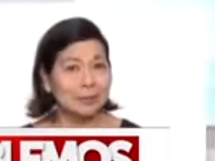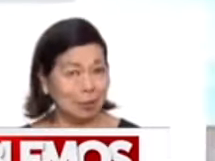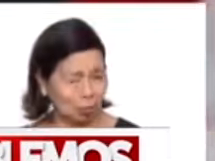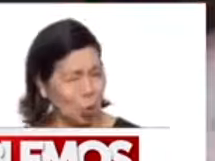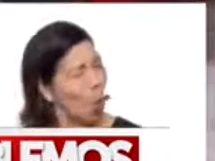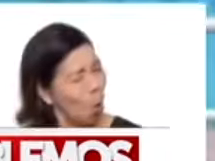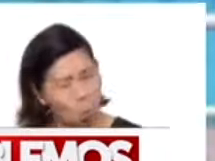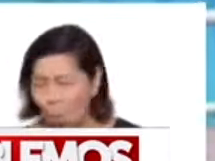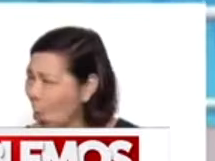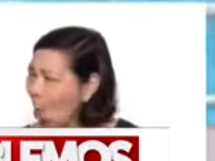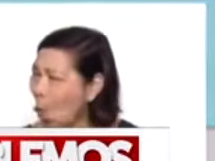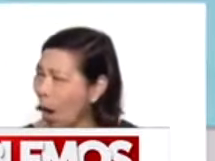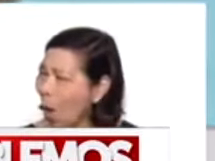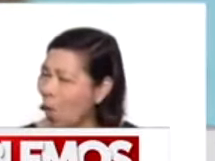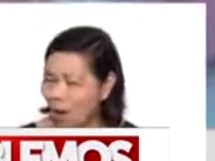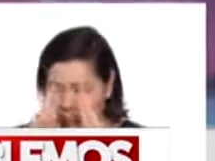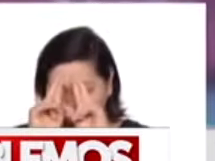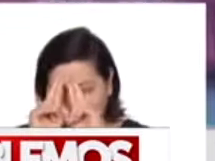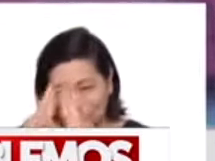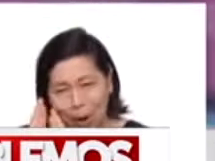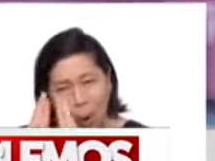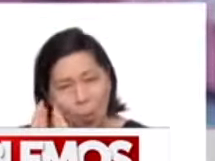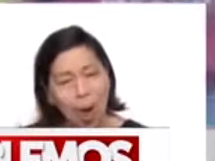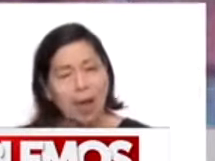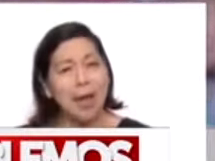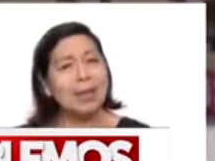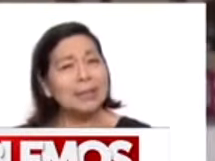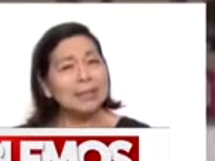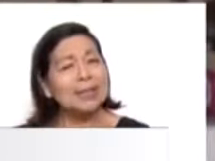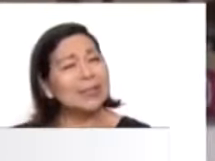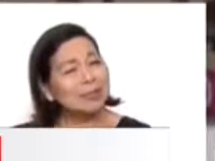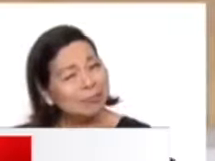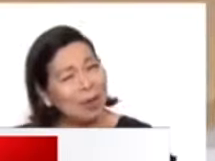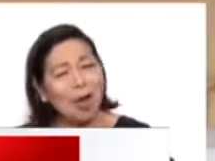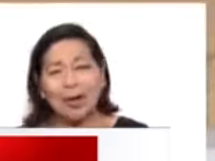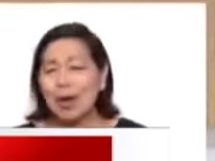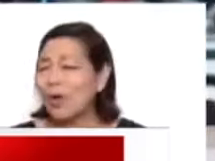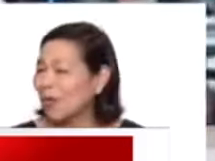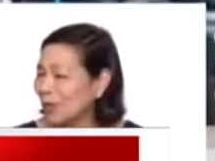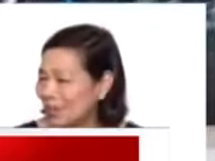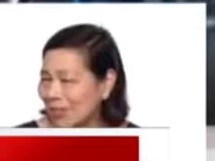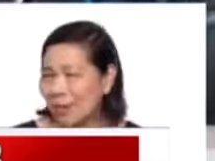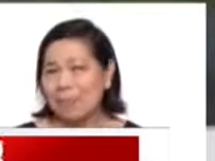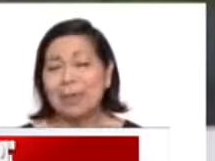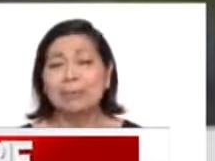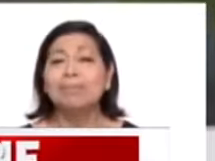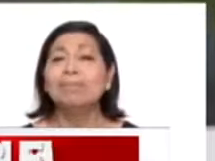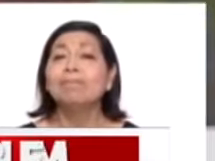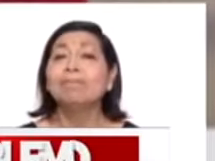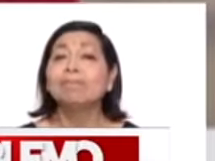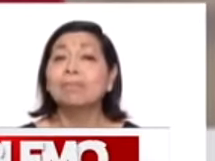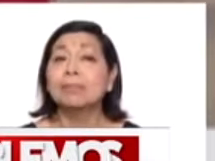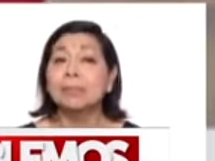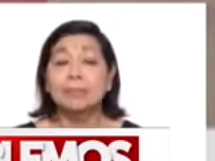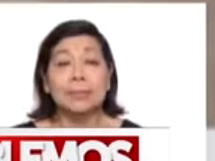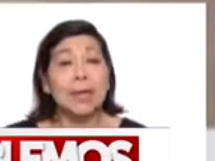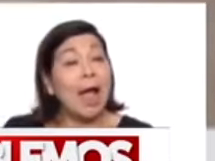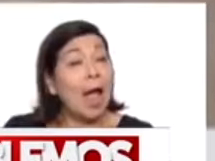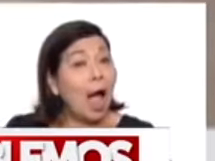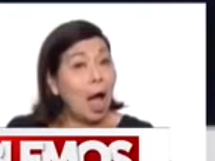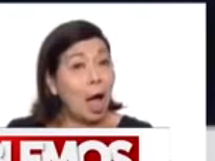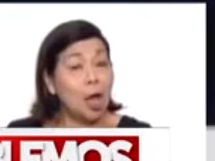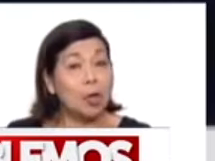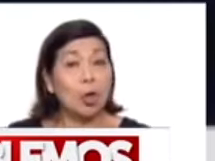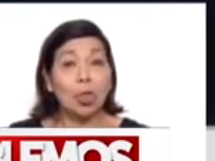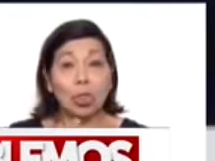misma fraternidad, con el mismo respeto y con la misma alegría deportiva. La infraestructura que construimos el